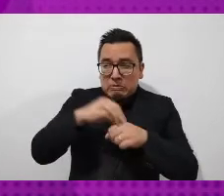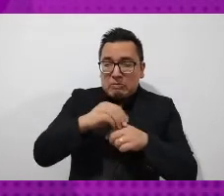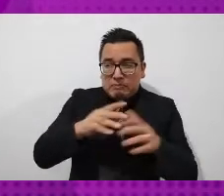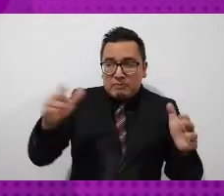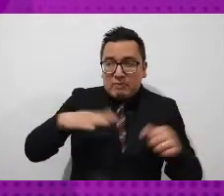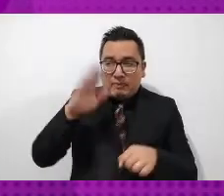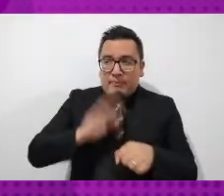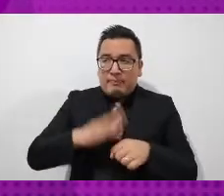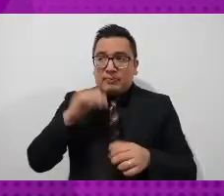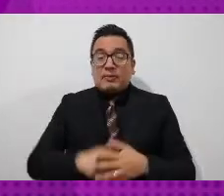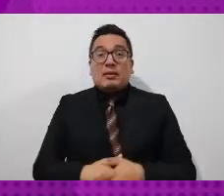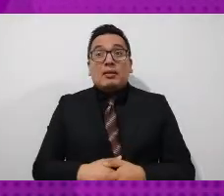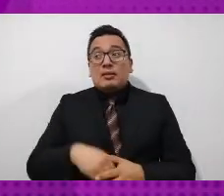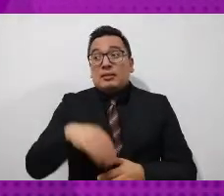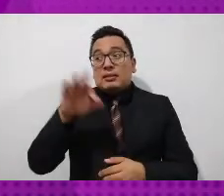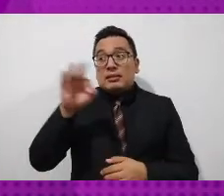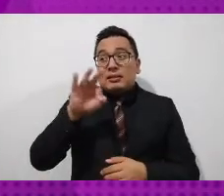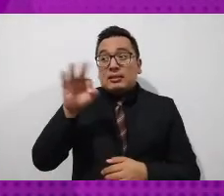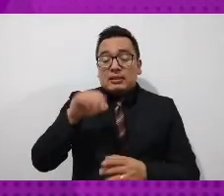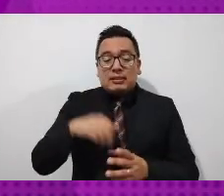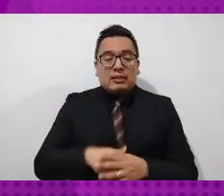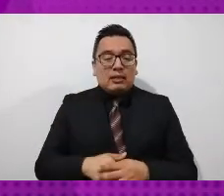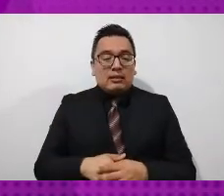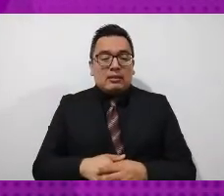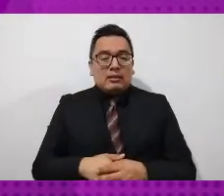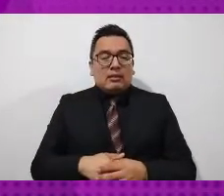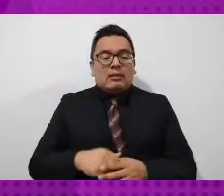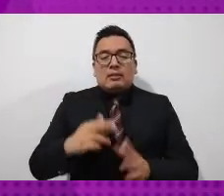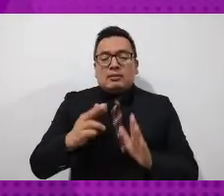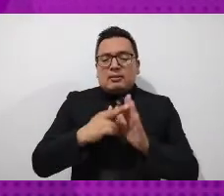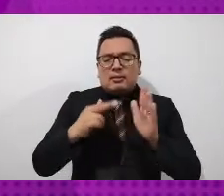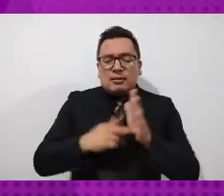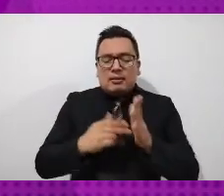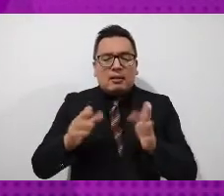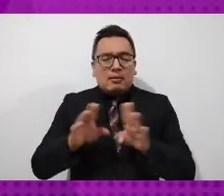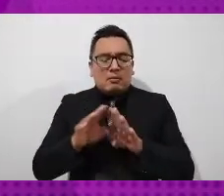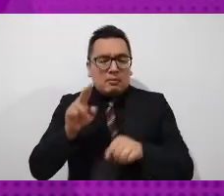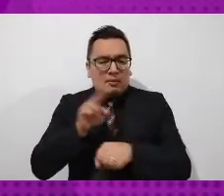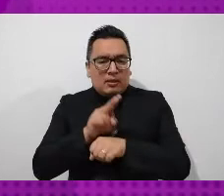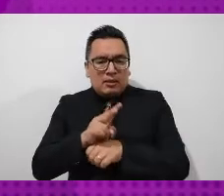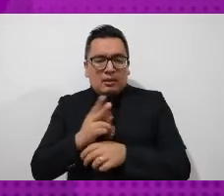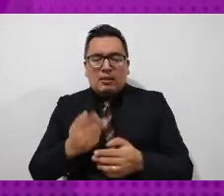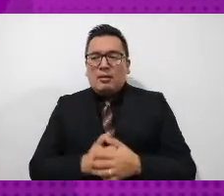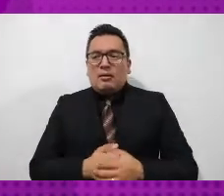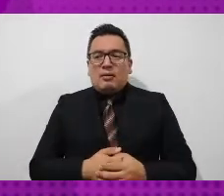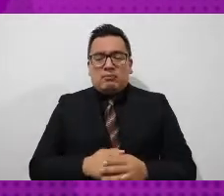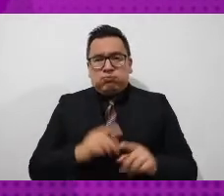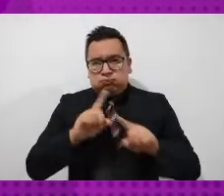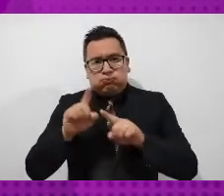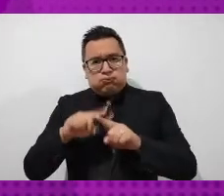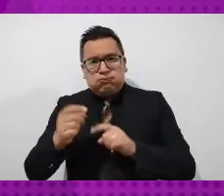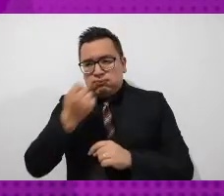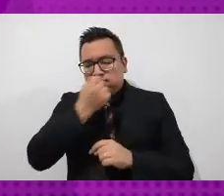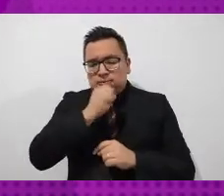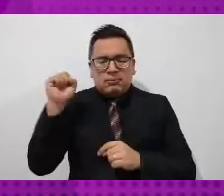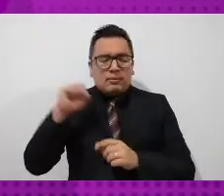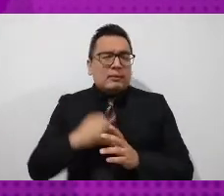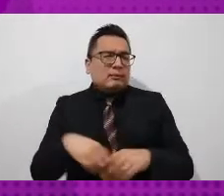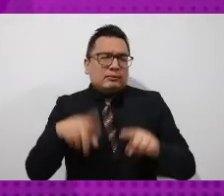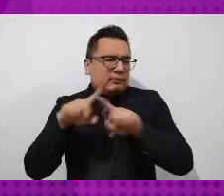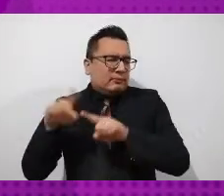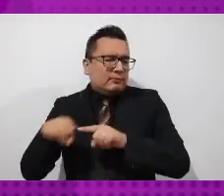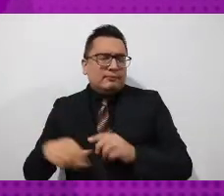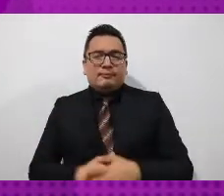de esta manera. Tal vez la forma en la cual se regula la vigilancia del ejercicio de ciertas profesiones, en